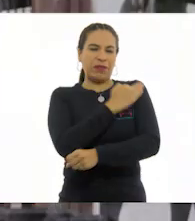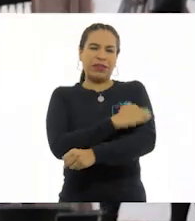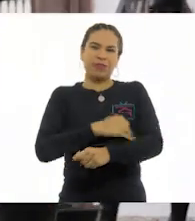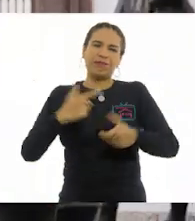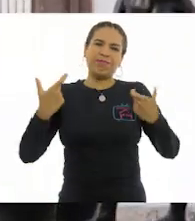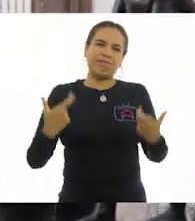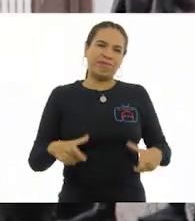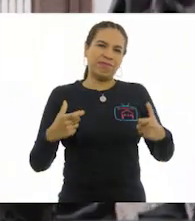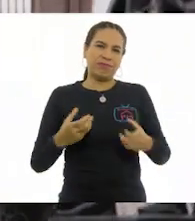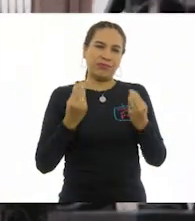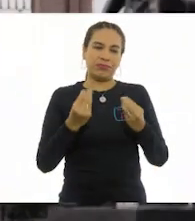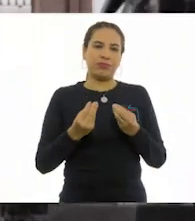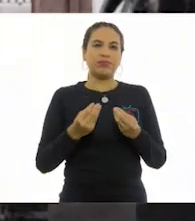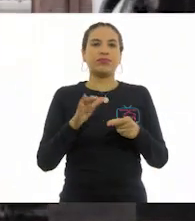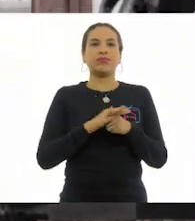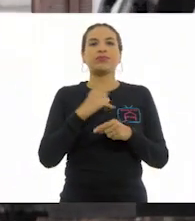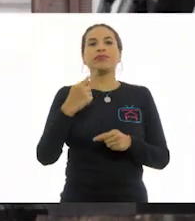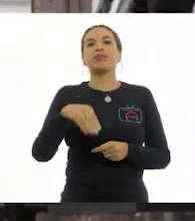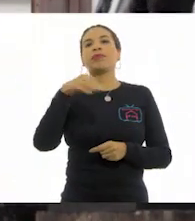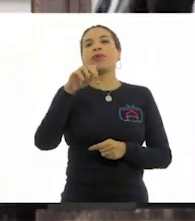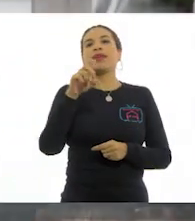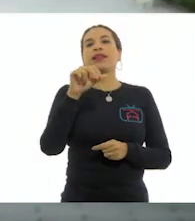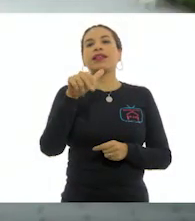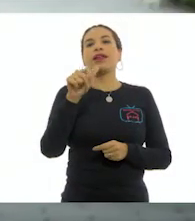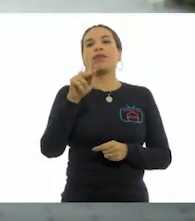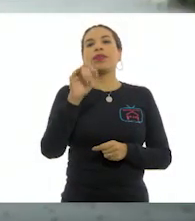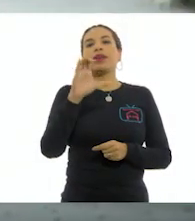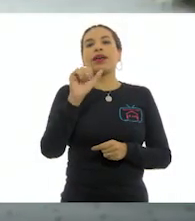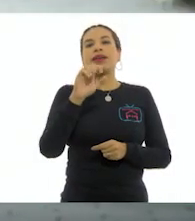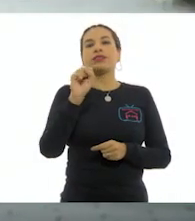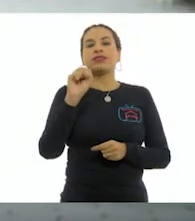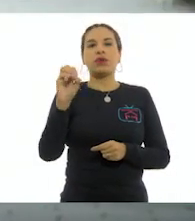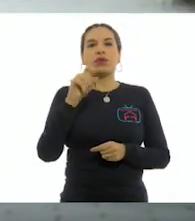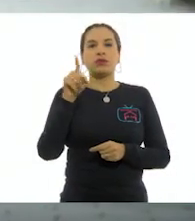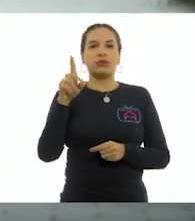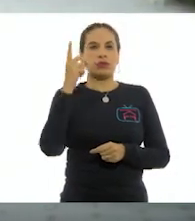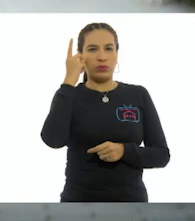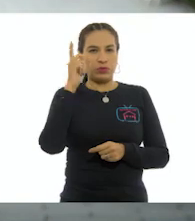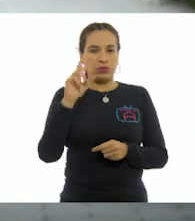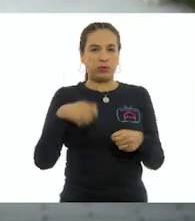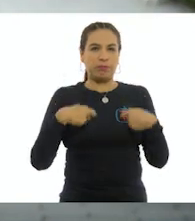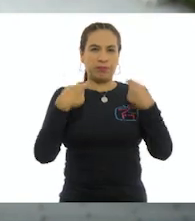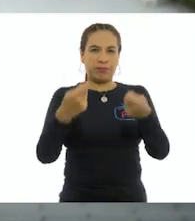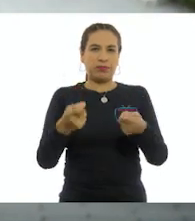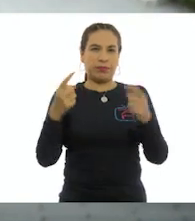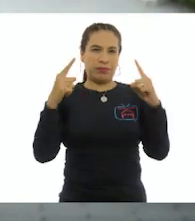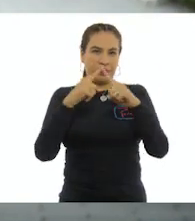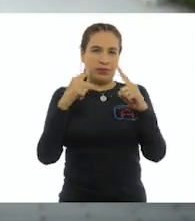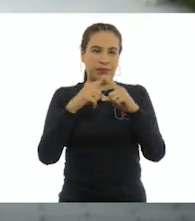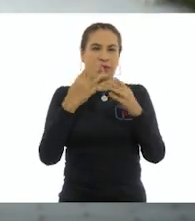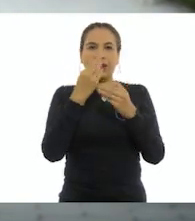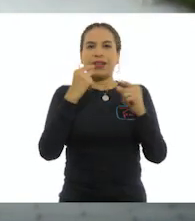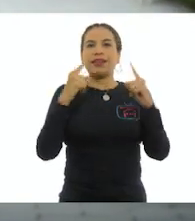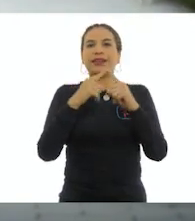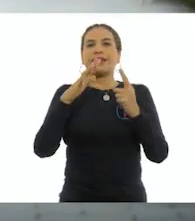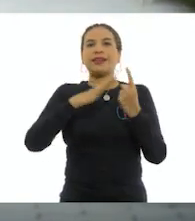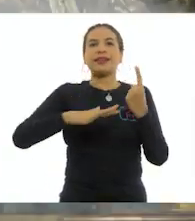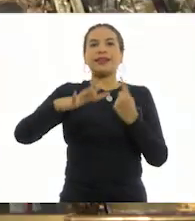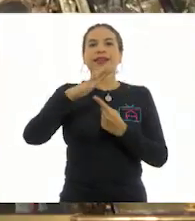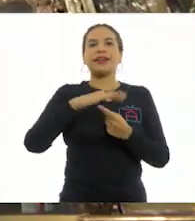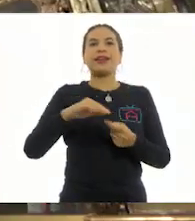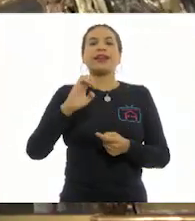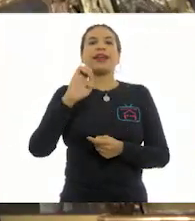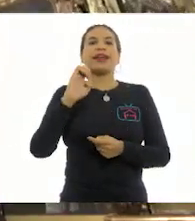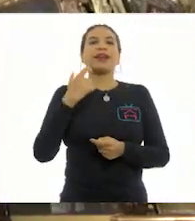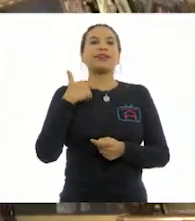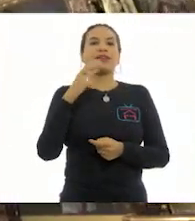opulenta, los Medina Picasso, que uno de sus miembros donó la bella capilla que adorna la iglesia del convento de Regina